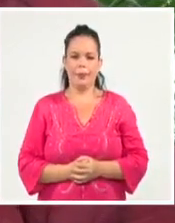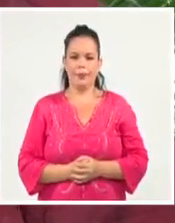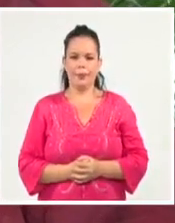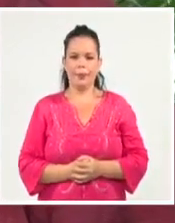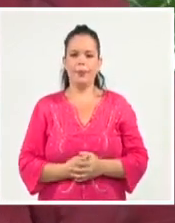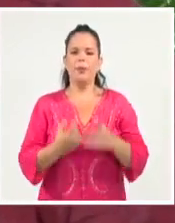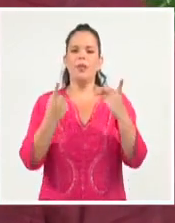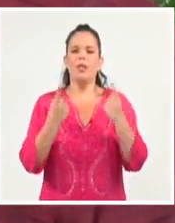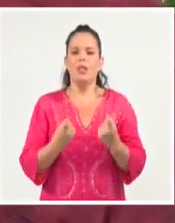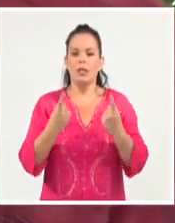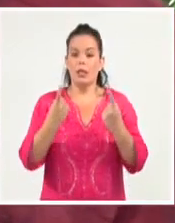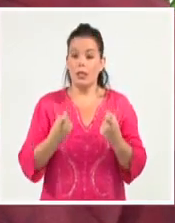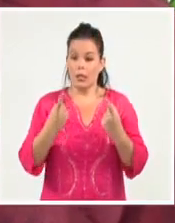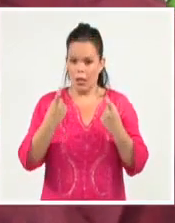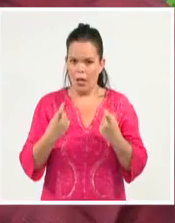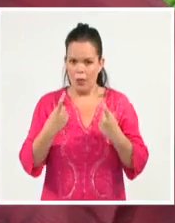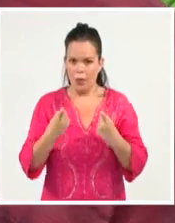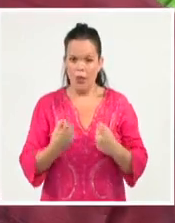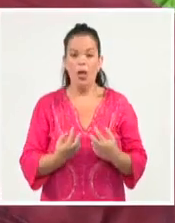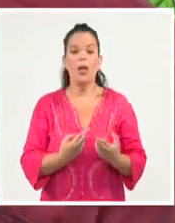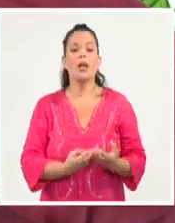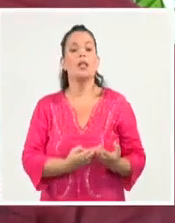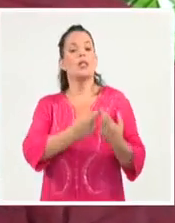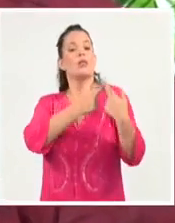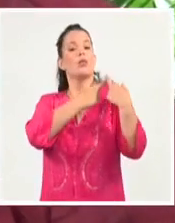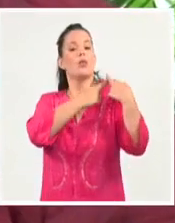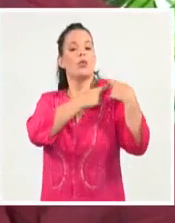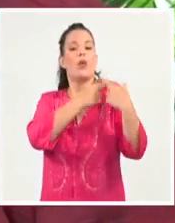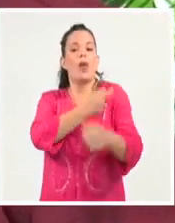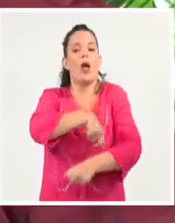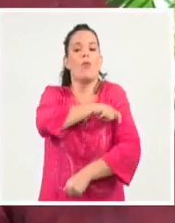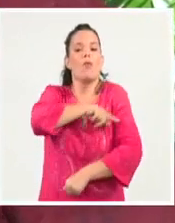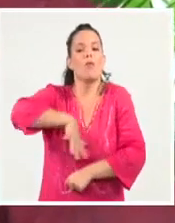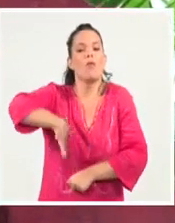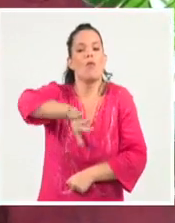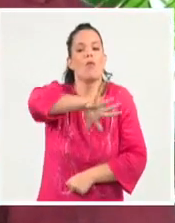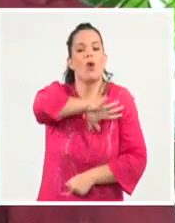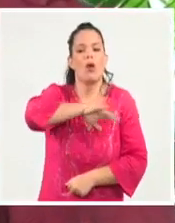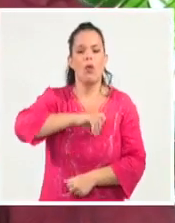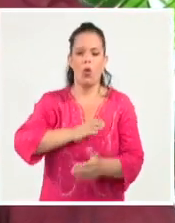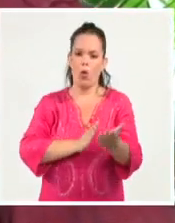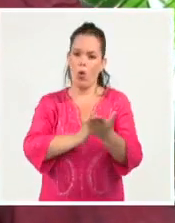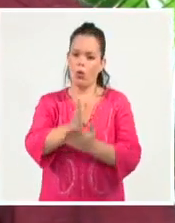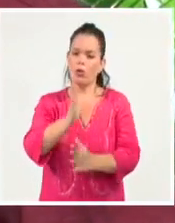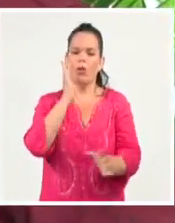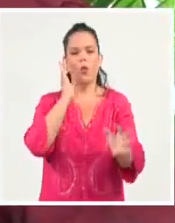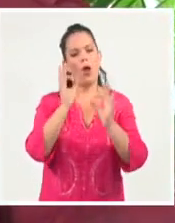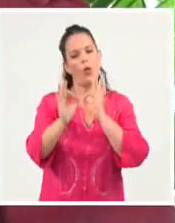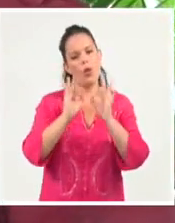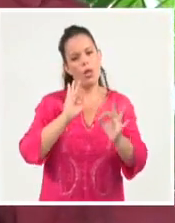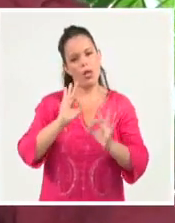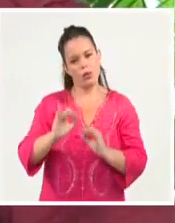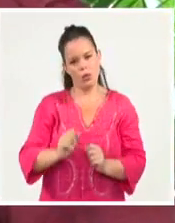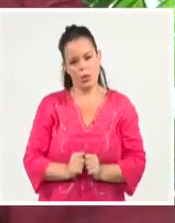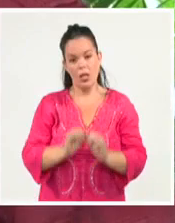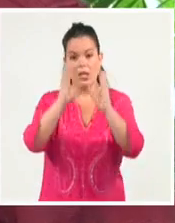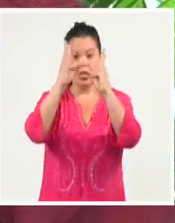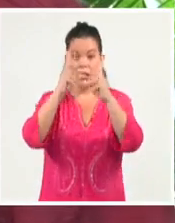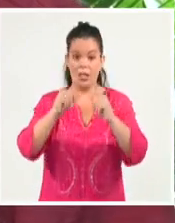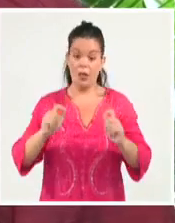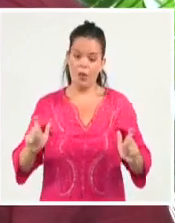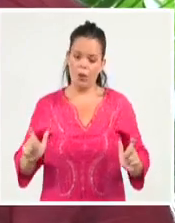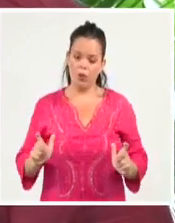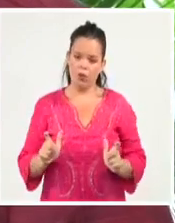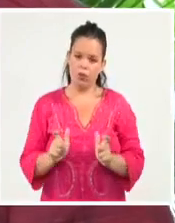necesidad de la responsabilidad de nuestro pueblo en seguirse cuidando. En la medida que tengamos menos enfermos, menos limitaciones